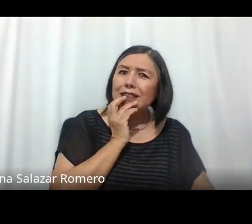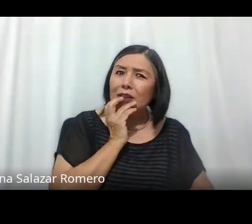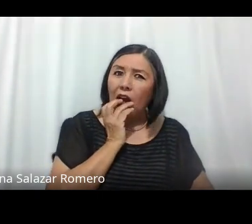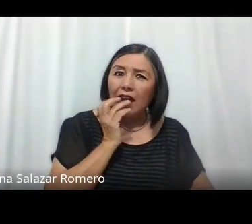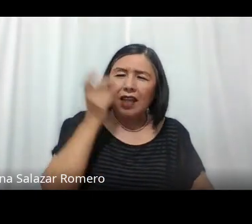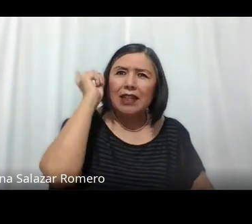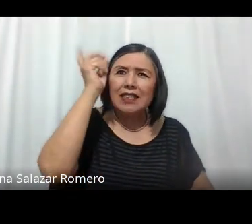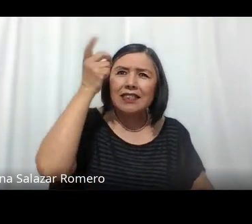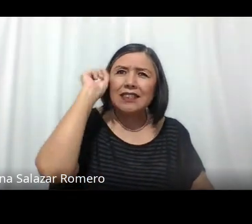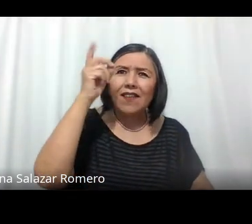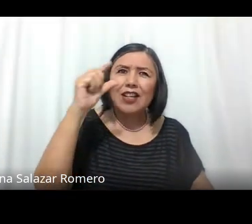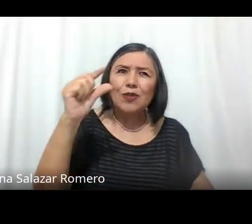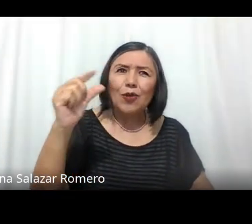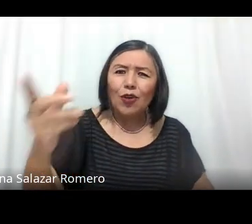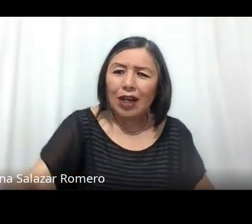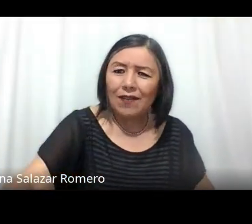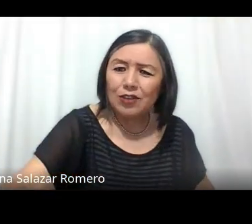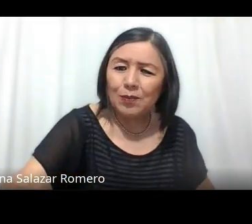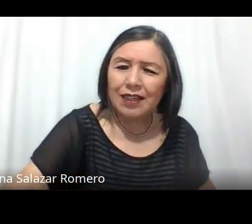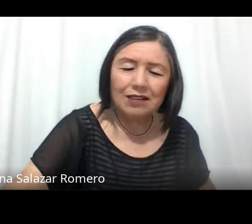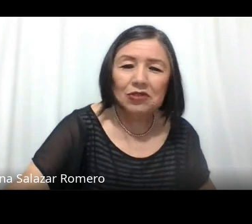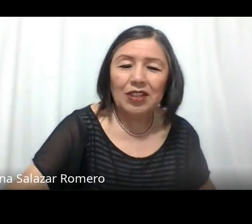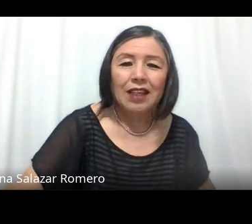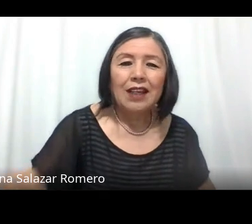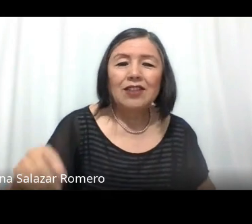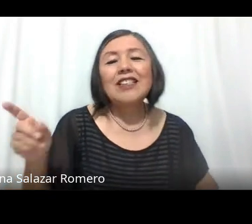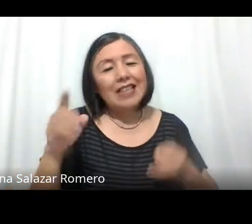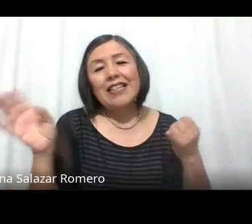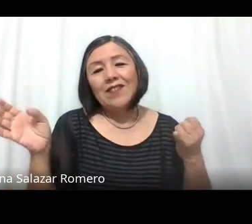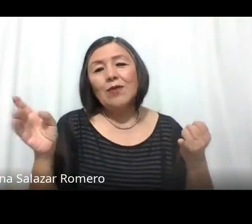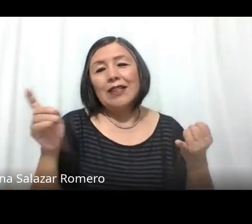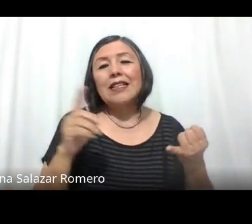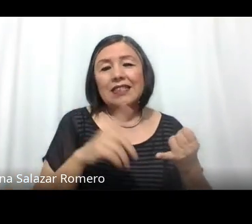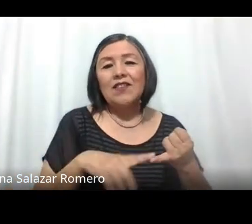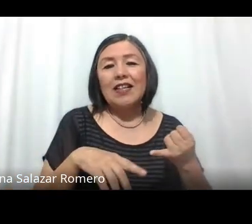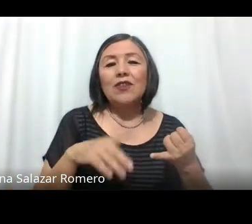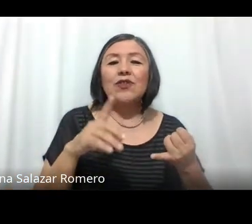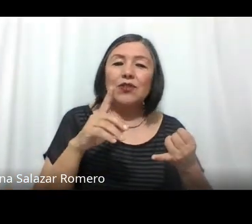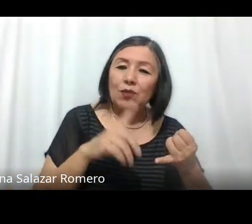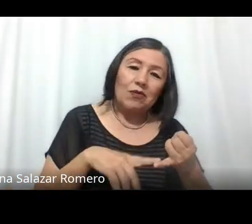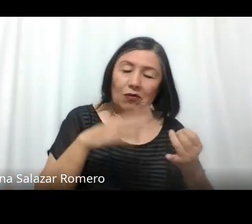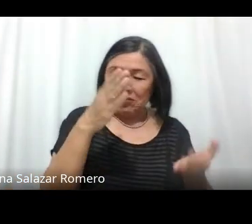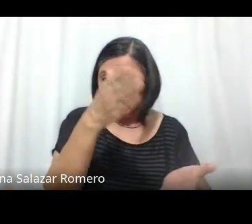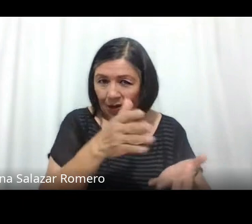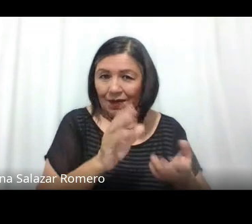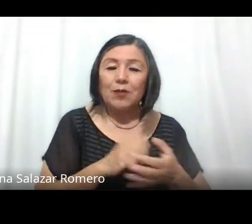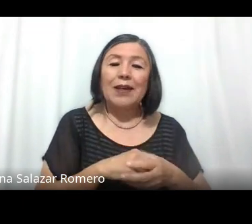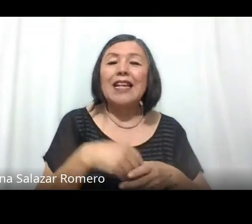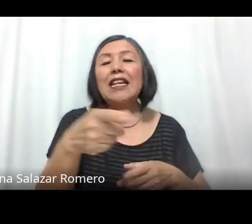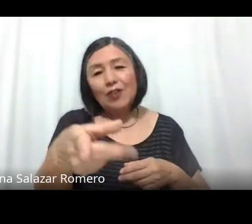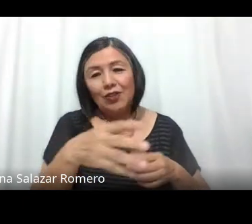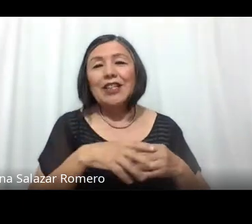¿qué es eso? ¿Qué me dijiste? ¿Caballo poco, caballo pequeño? No sé. Entonces hay que ver cuál es el significado. Si es un